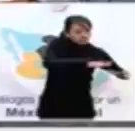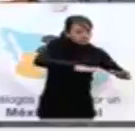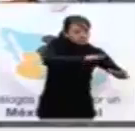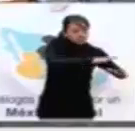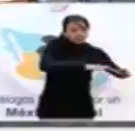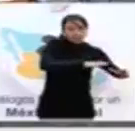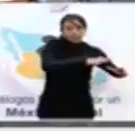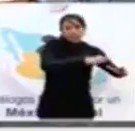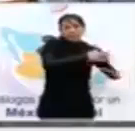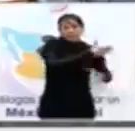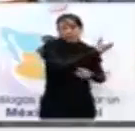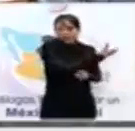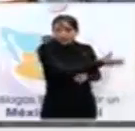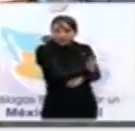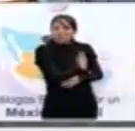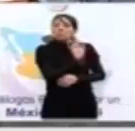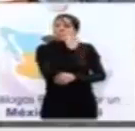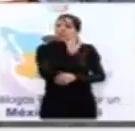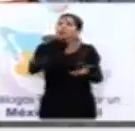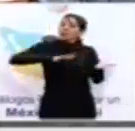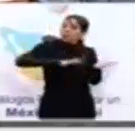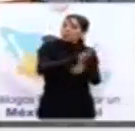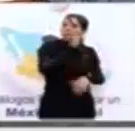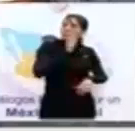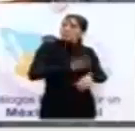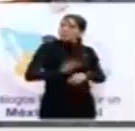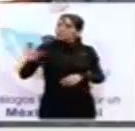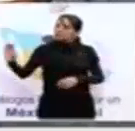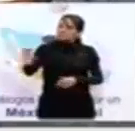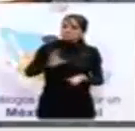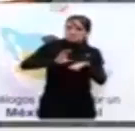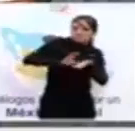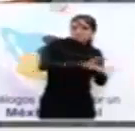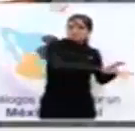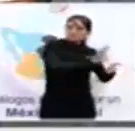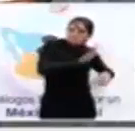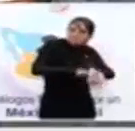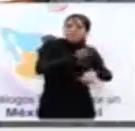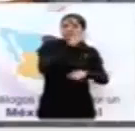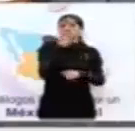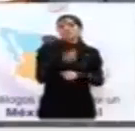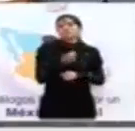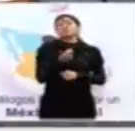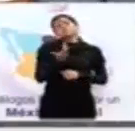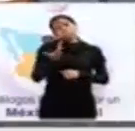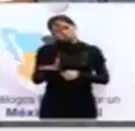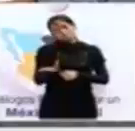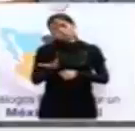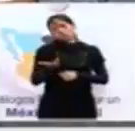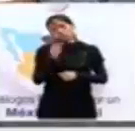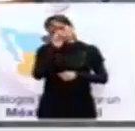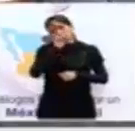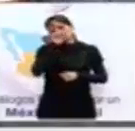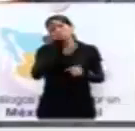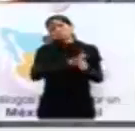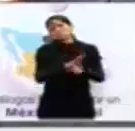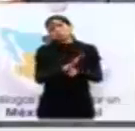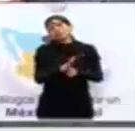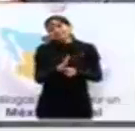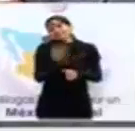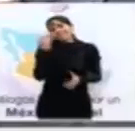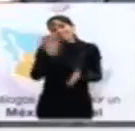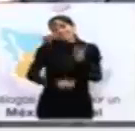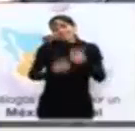dinero, ¿no? Uno sugerir, por supuesto, que haya pues, una clara evaluación